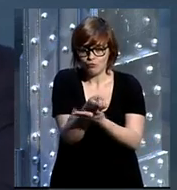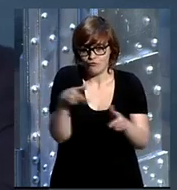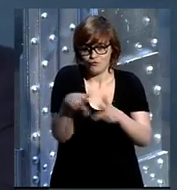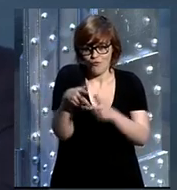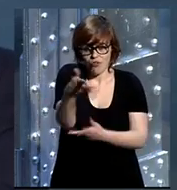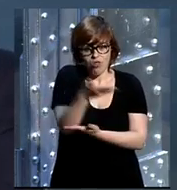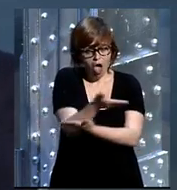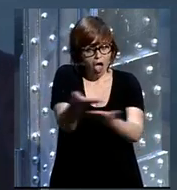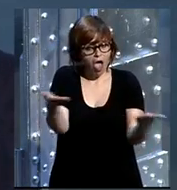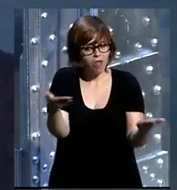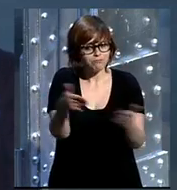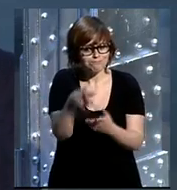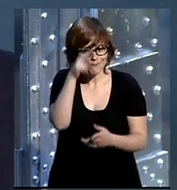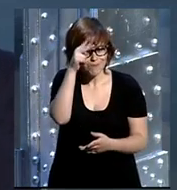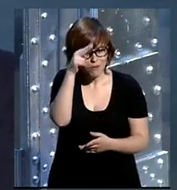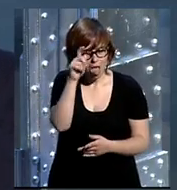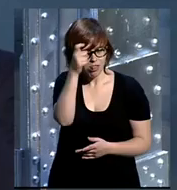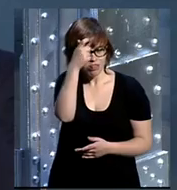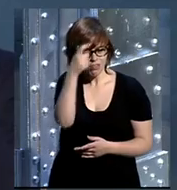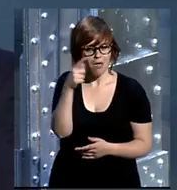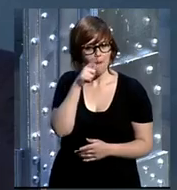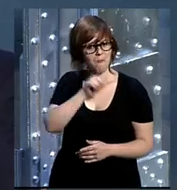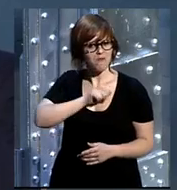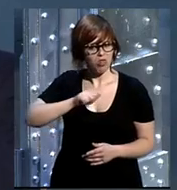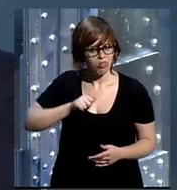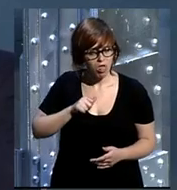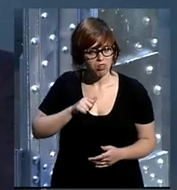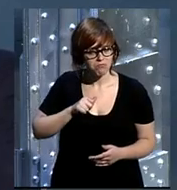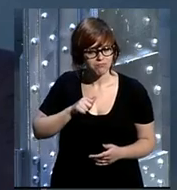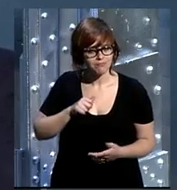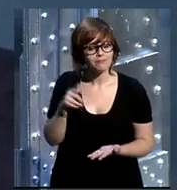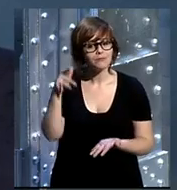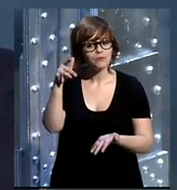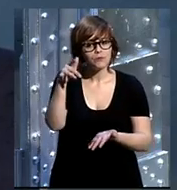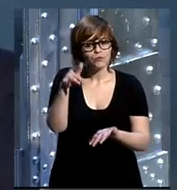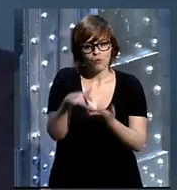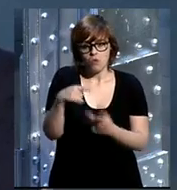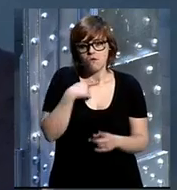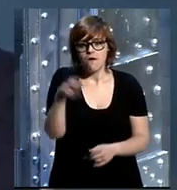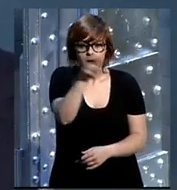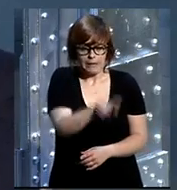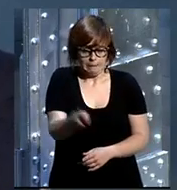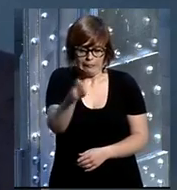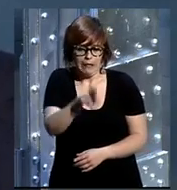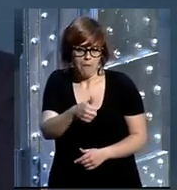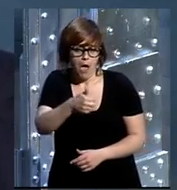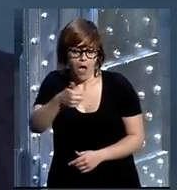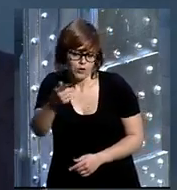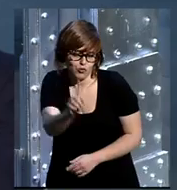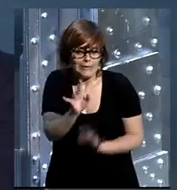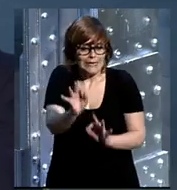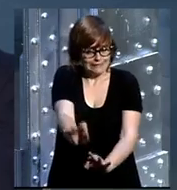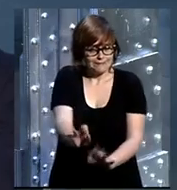las preocupaciones de todos nosotros, y eso se ha destacado anteriormente y yo no quiero reiterarlo. Pero sí hay una cosa que desde